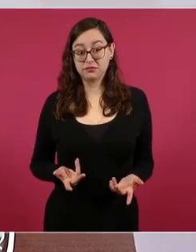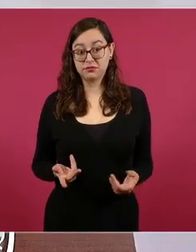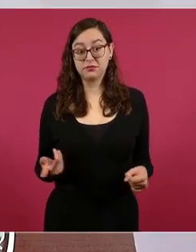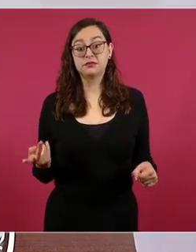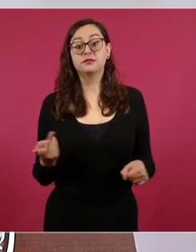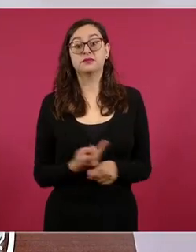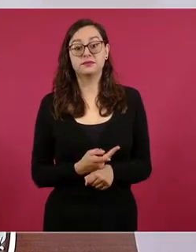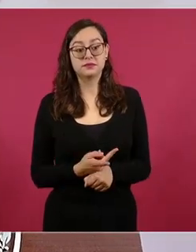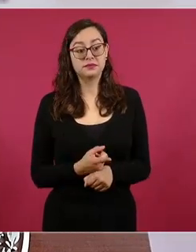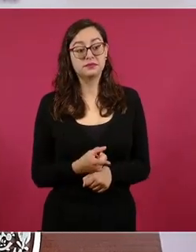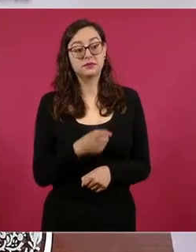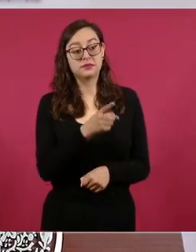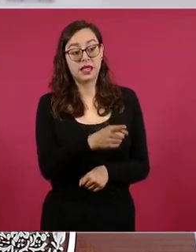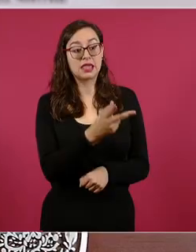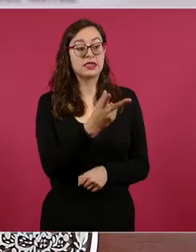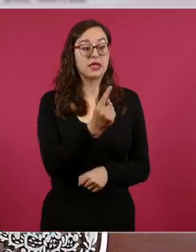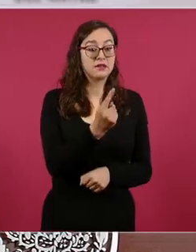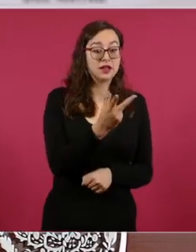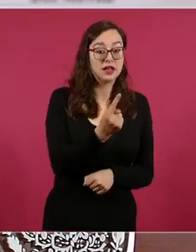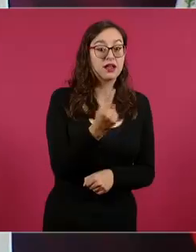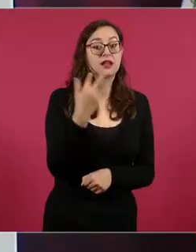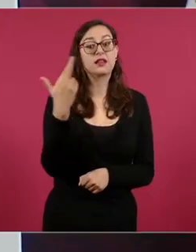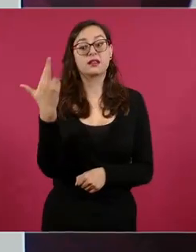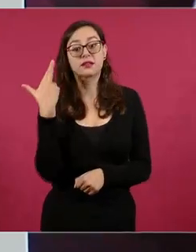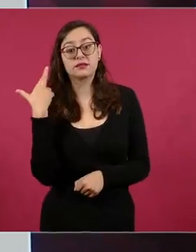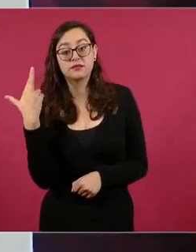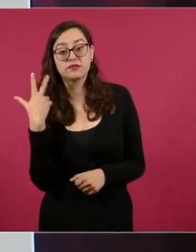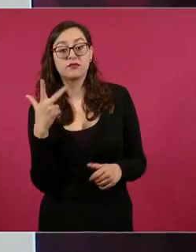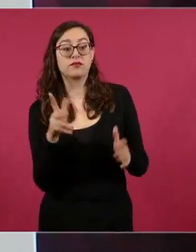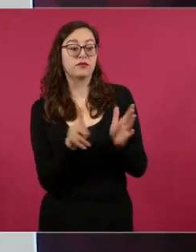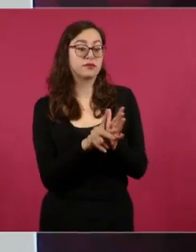si los medios de comunicación no se meten